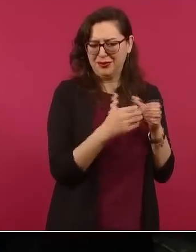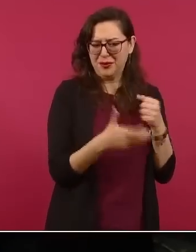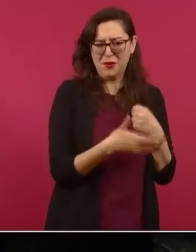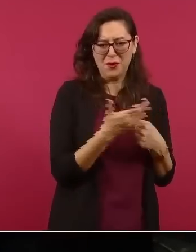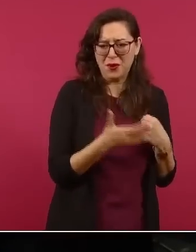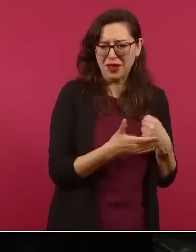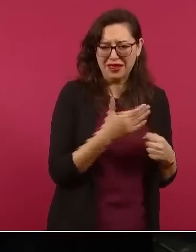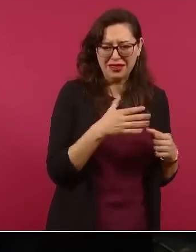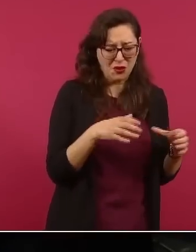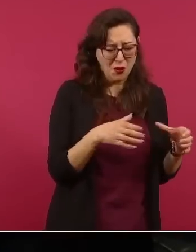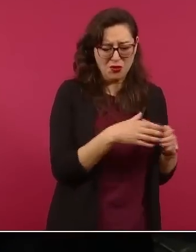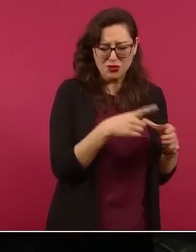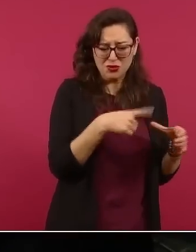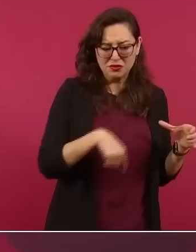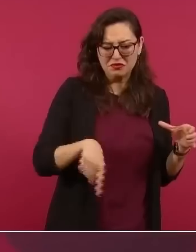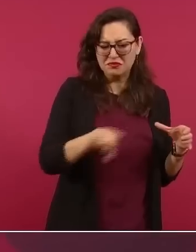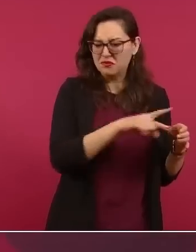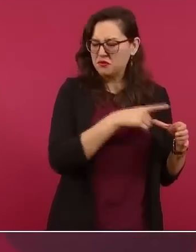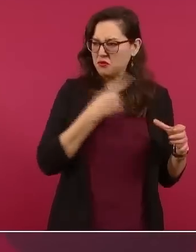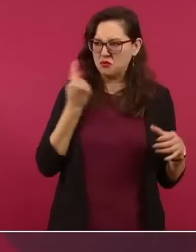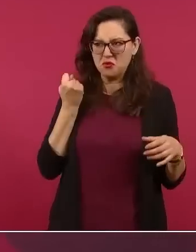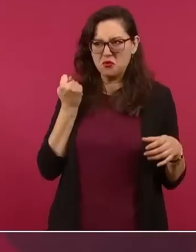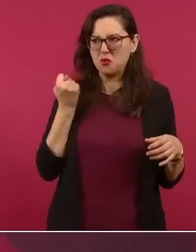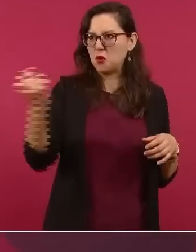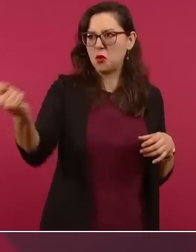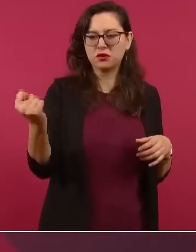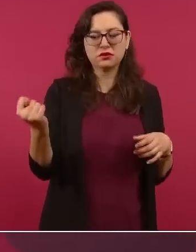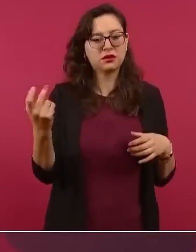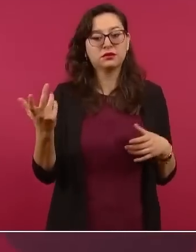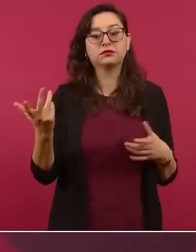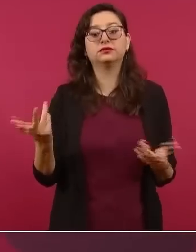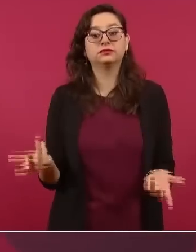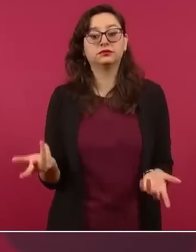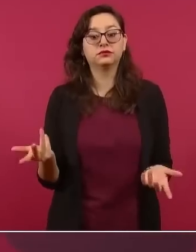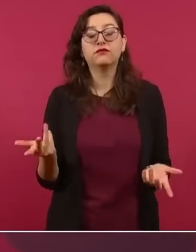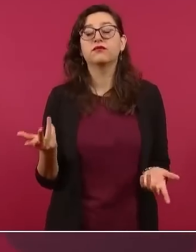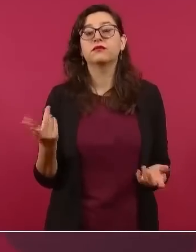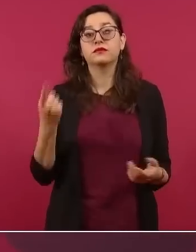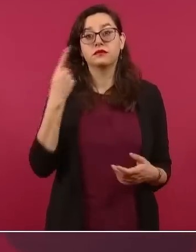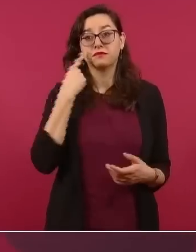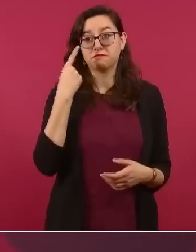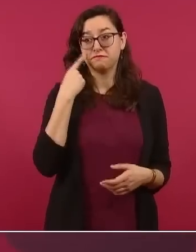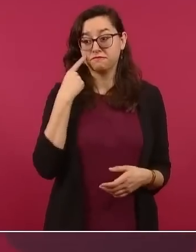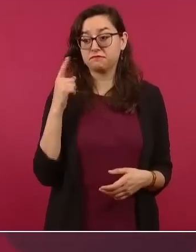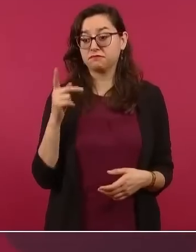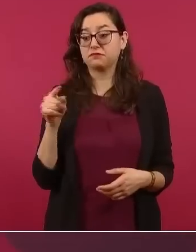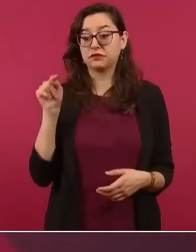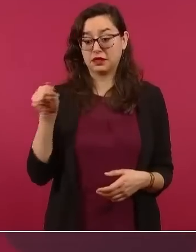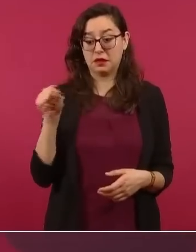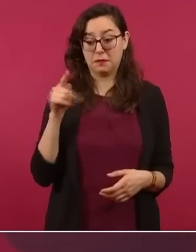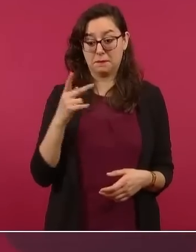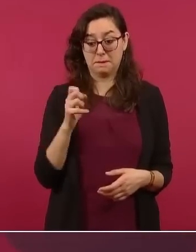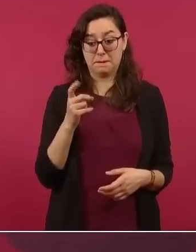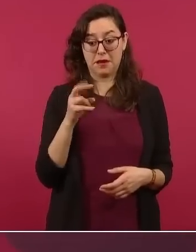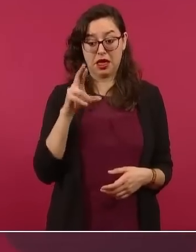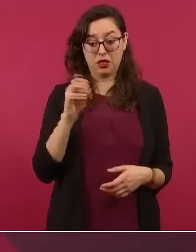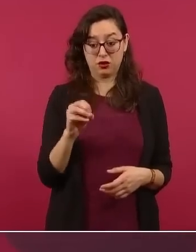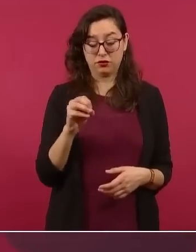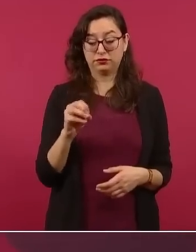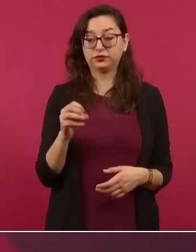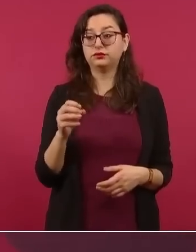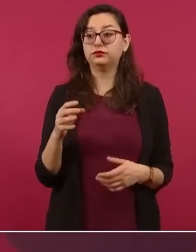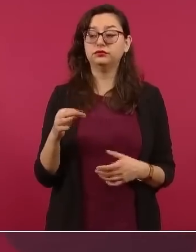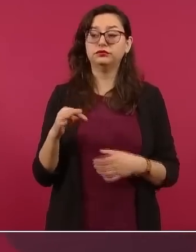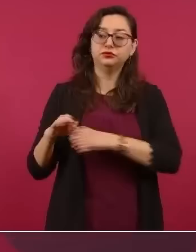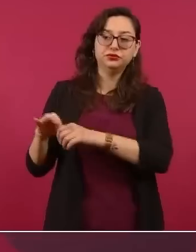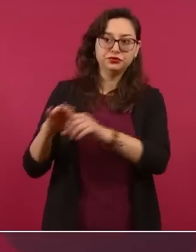Desde que lo eligieron, empezaron a hostigarlo.